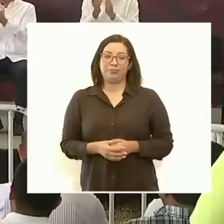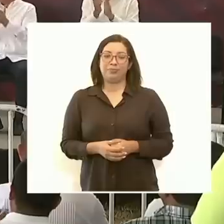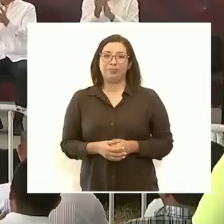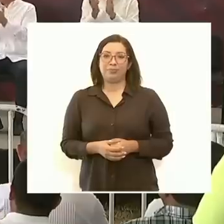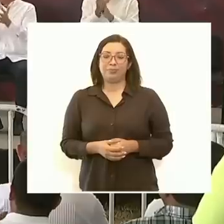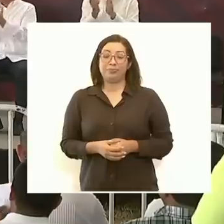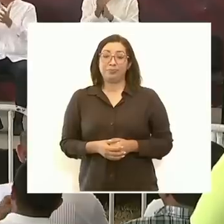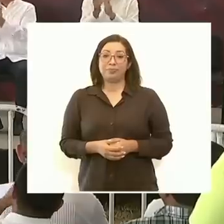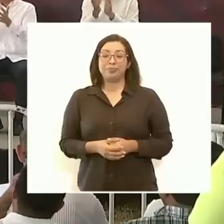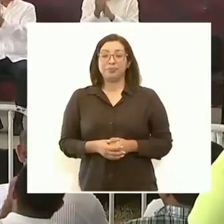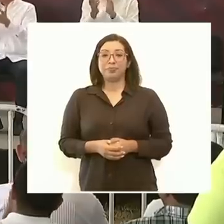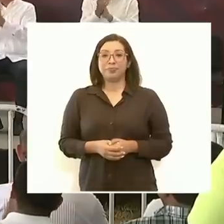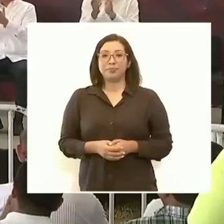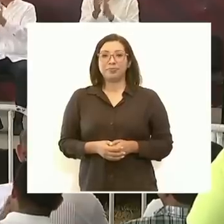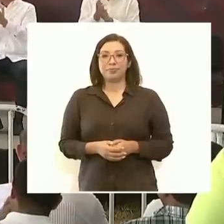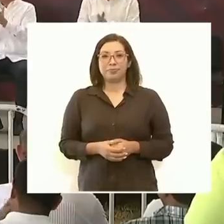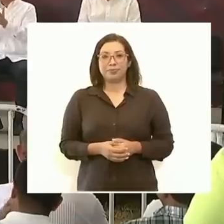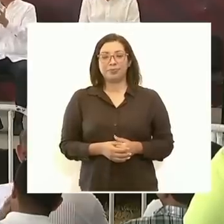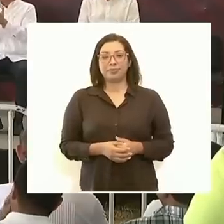Por eso